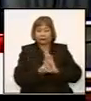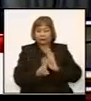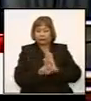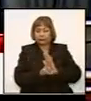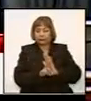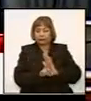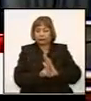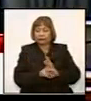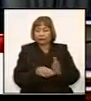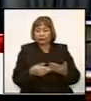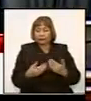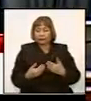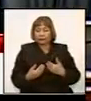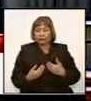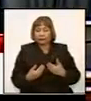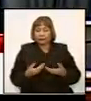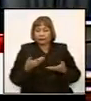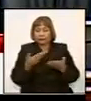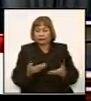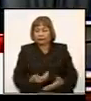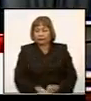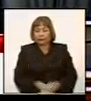que voluntariamente se someten.